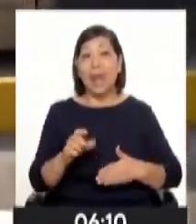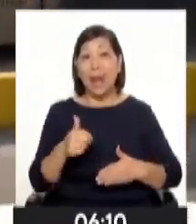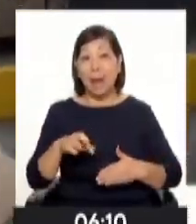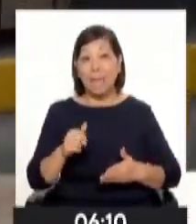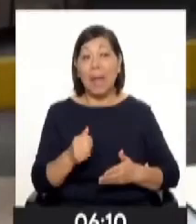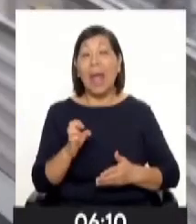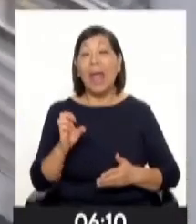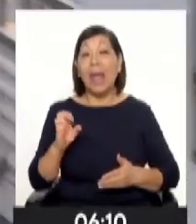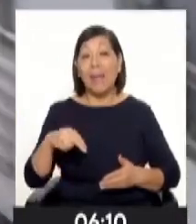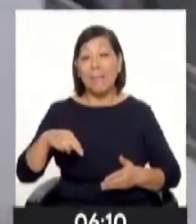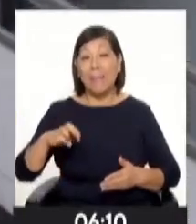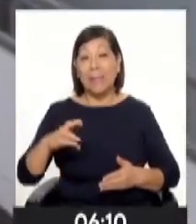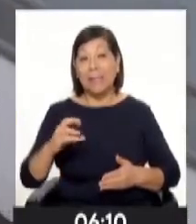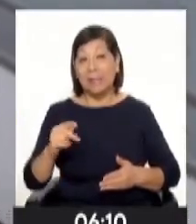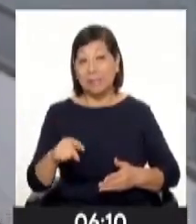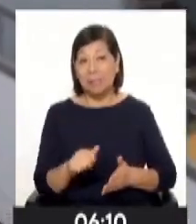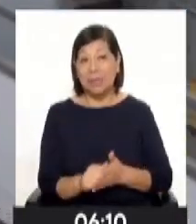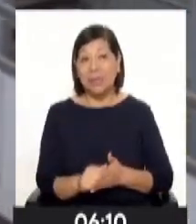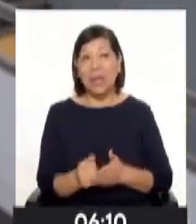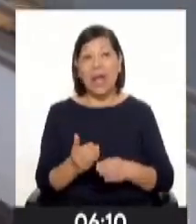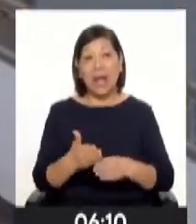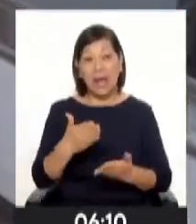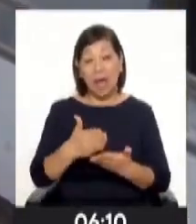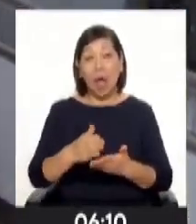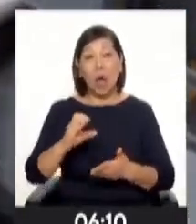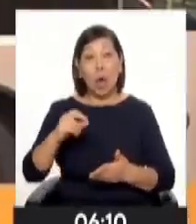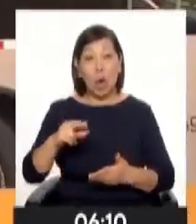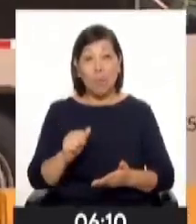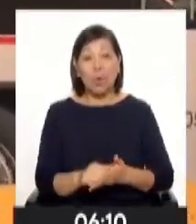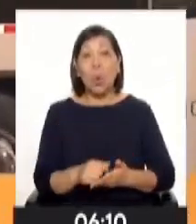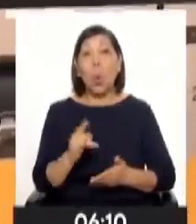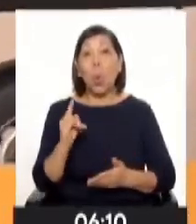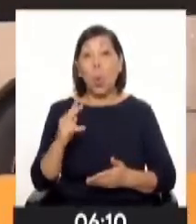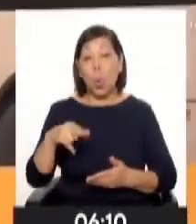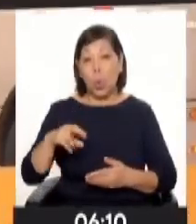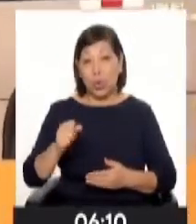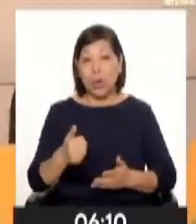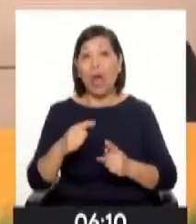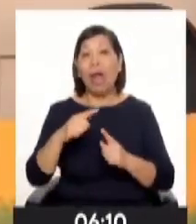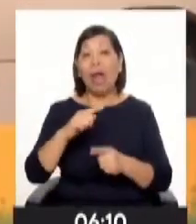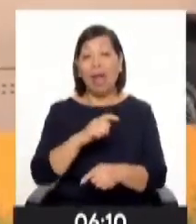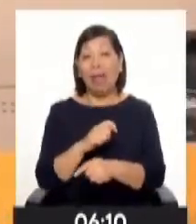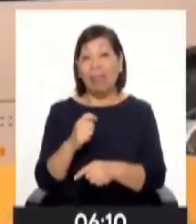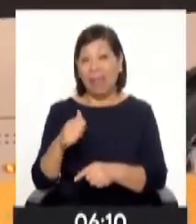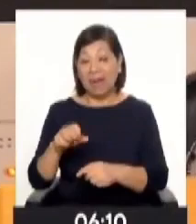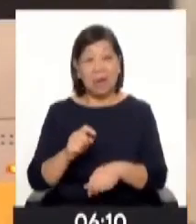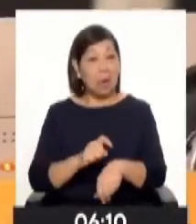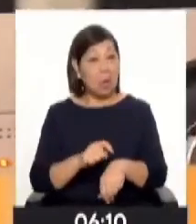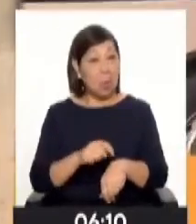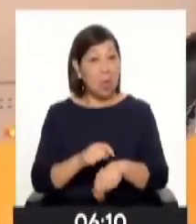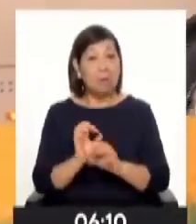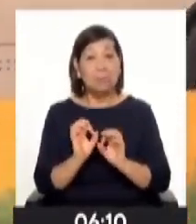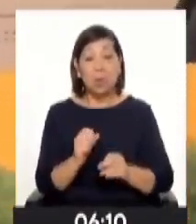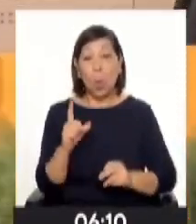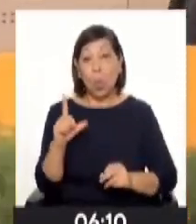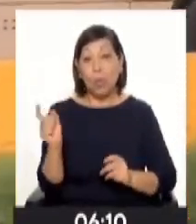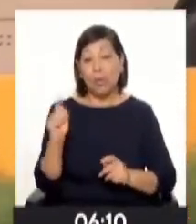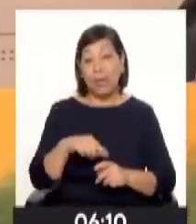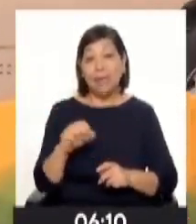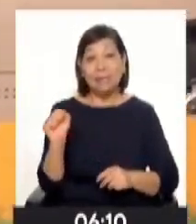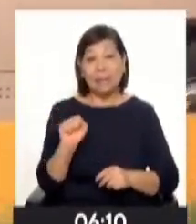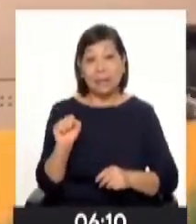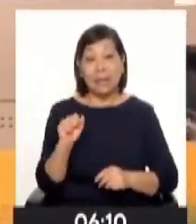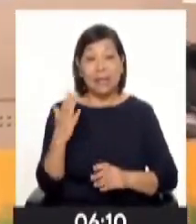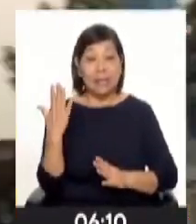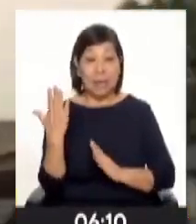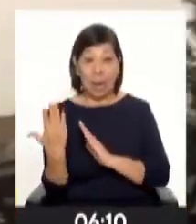y Emancipación, con parada en las estaciones Colmena, Jirón de la Unión y Tacna. El horario de atención es de lunes a sábado,